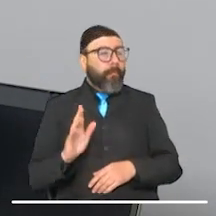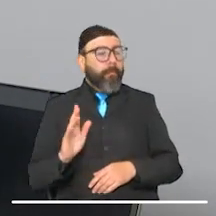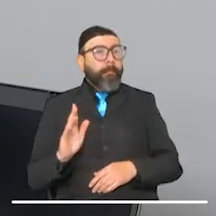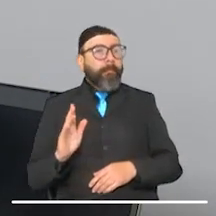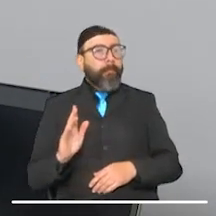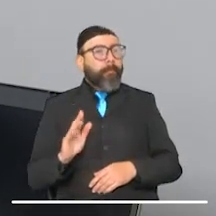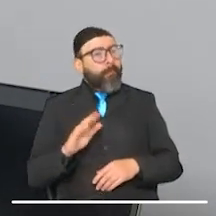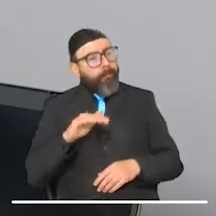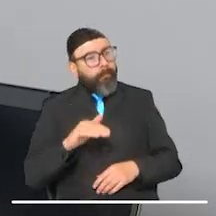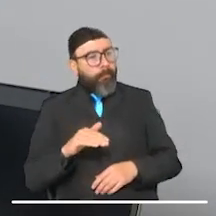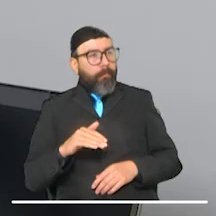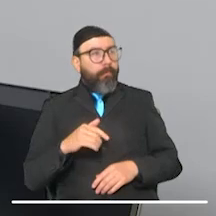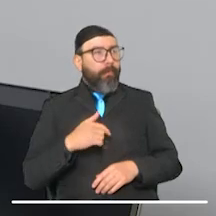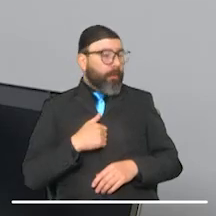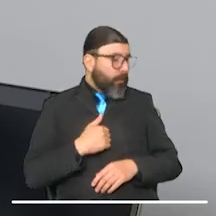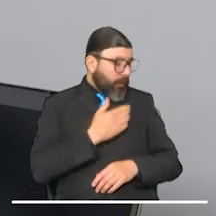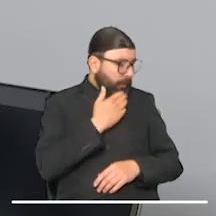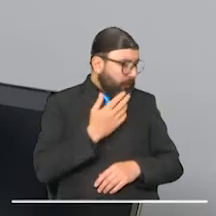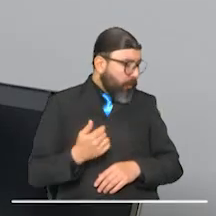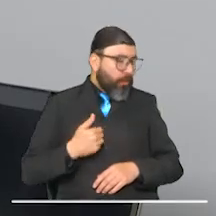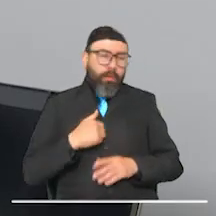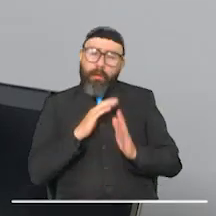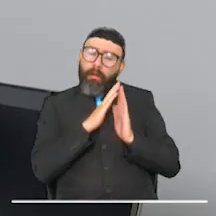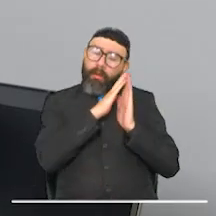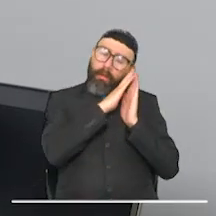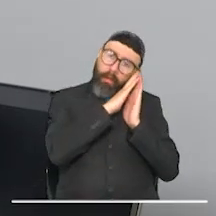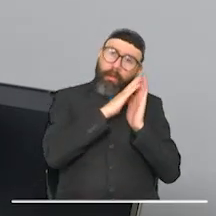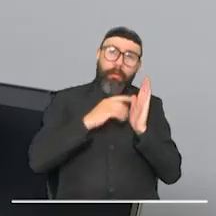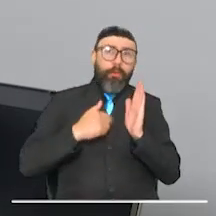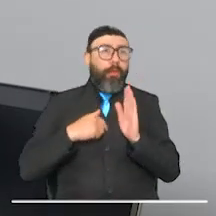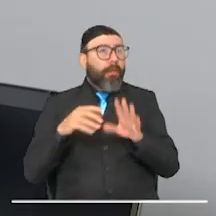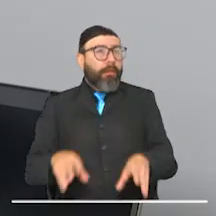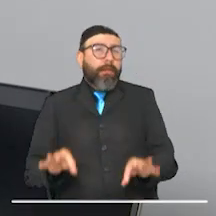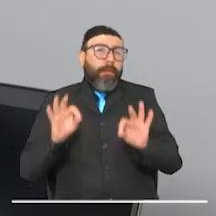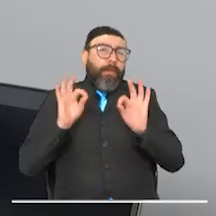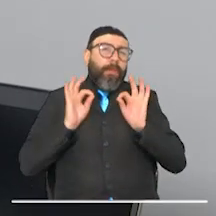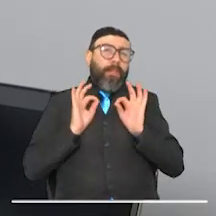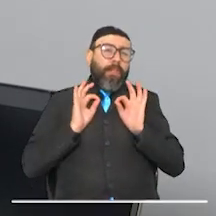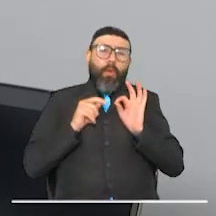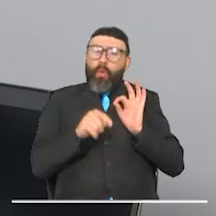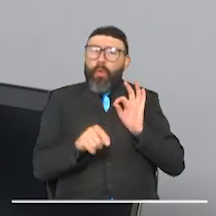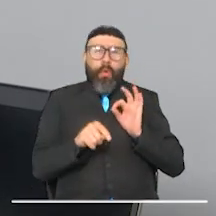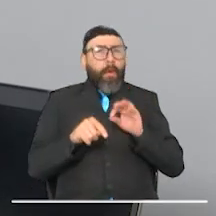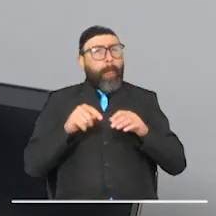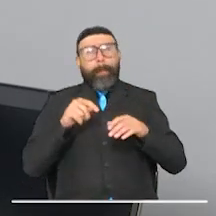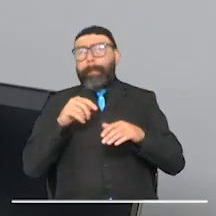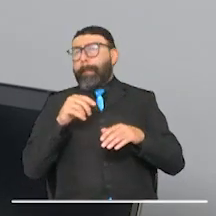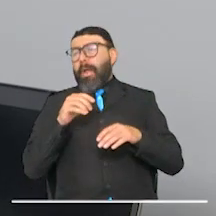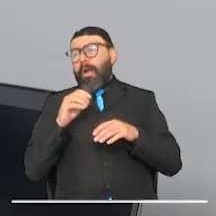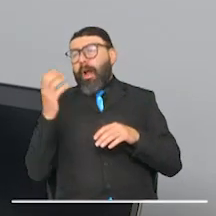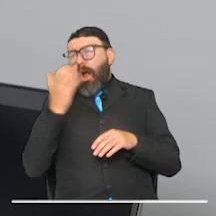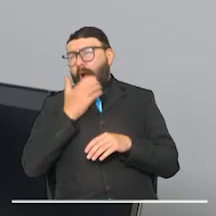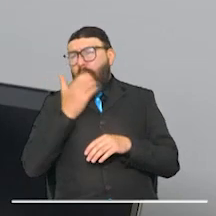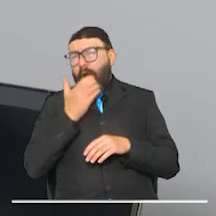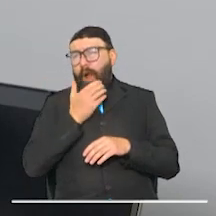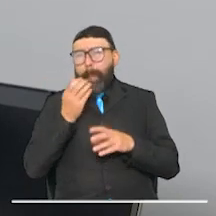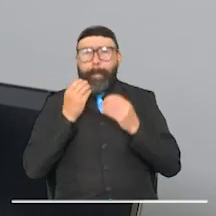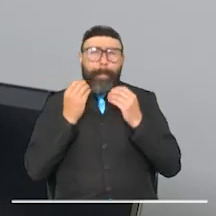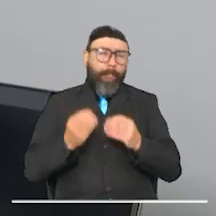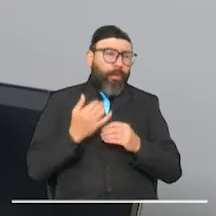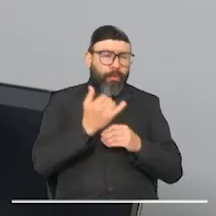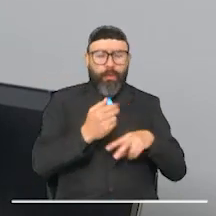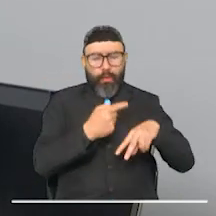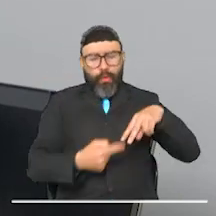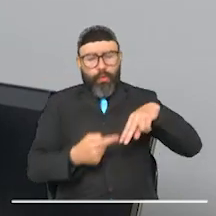yo tengo que sacar los pies de la cama porque qué calor tan horrible y de ese ardor en la planta del pie y yo no tolero la planta del